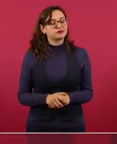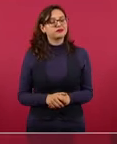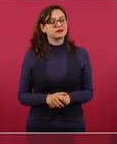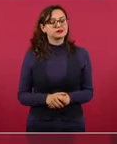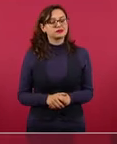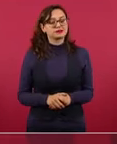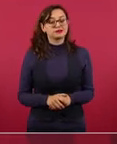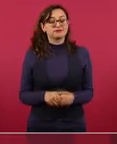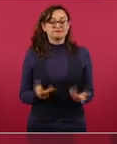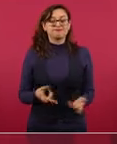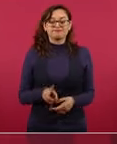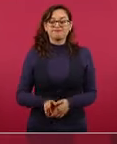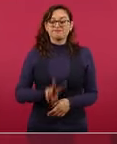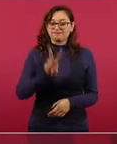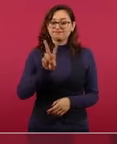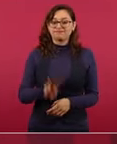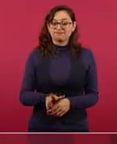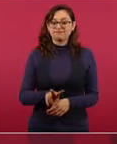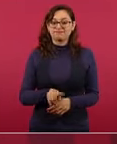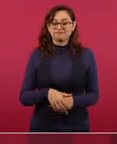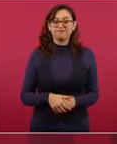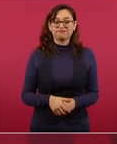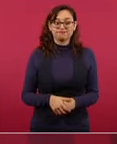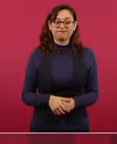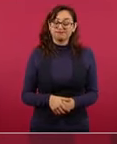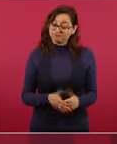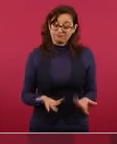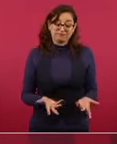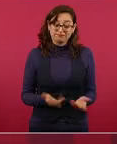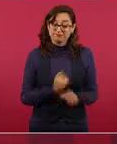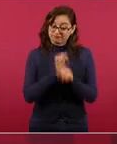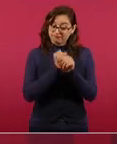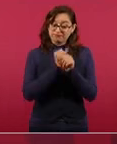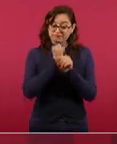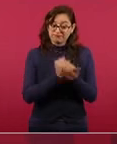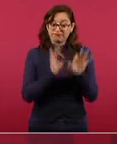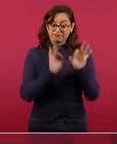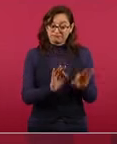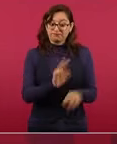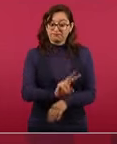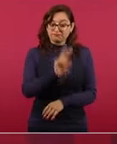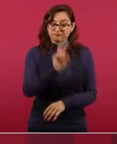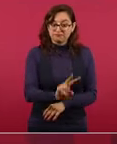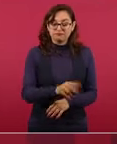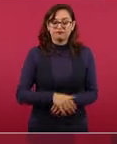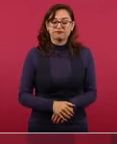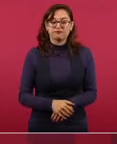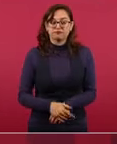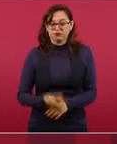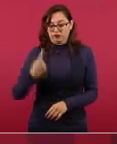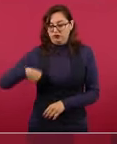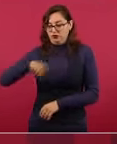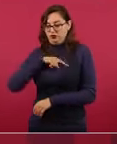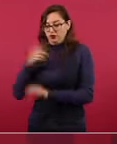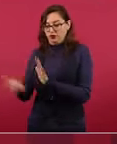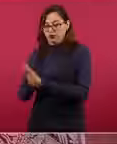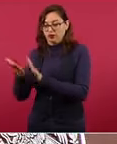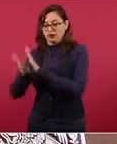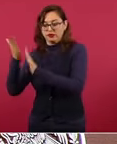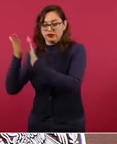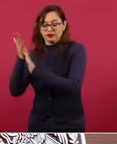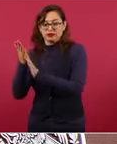es cierto lo que éstas plantean necesitamos nosotros del balastro es